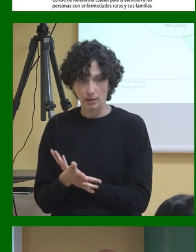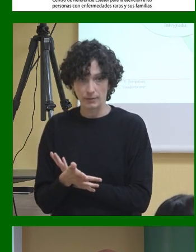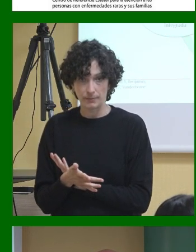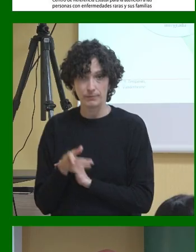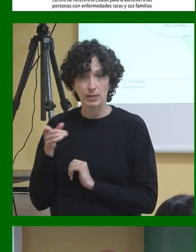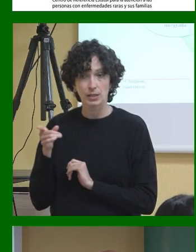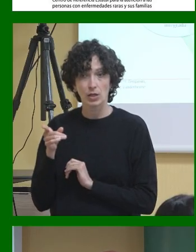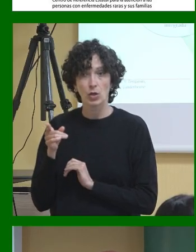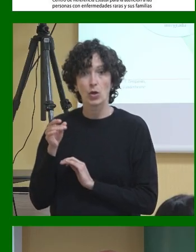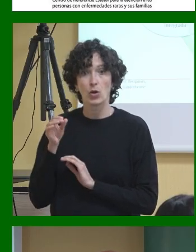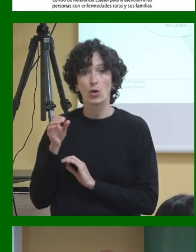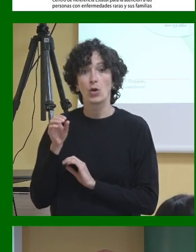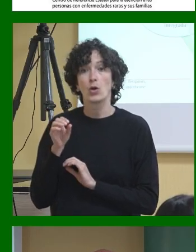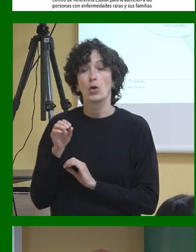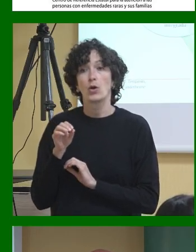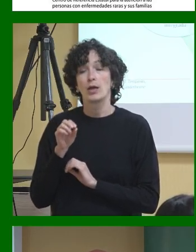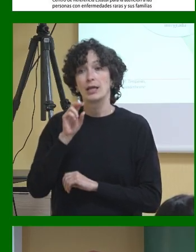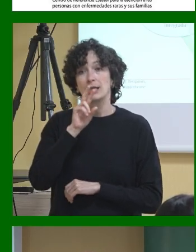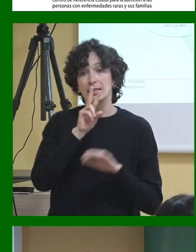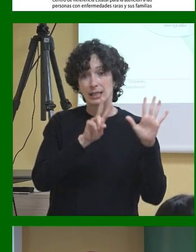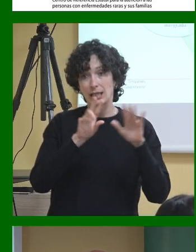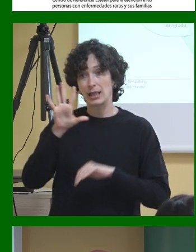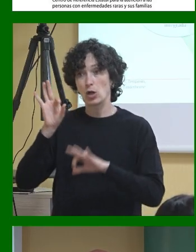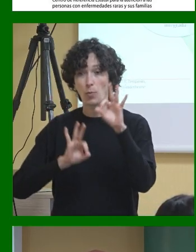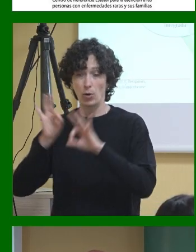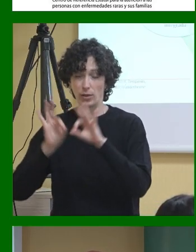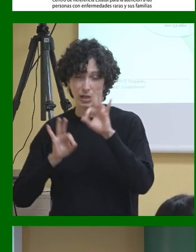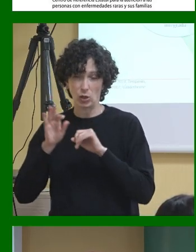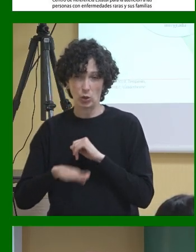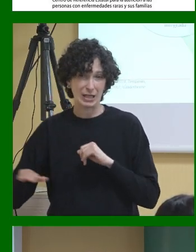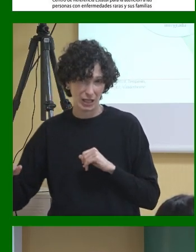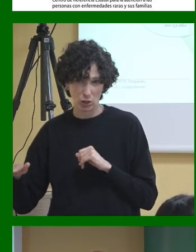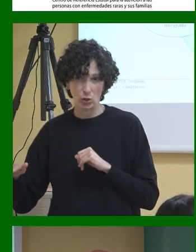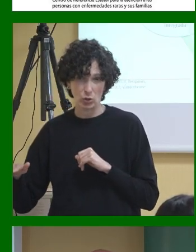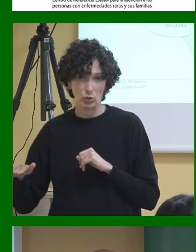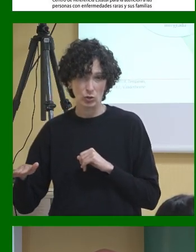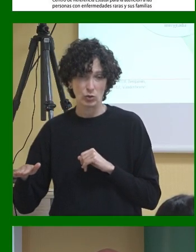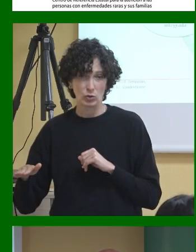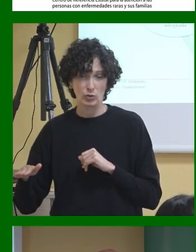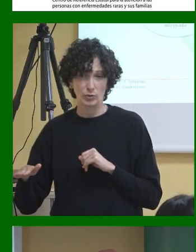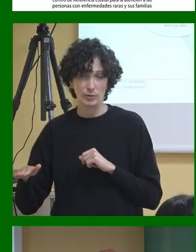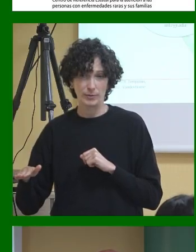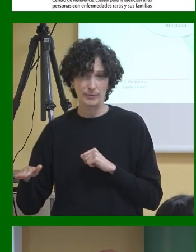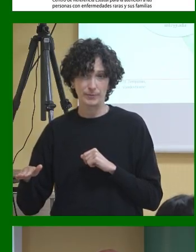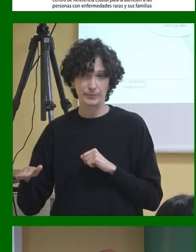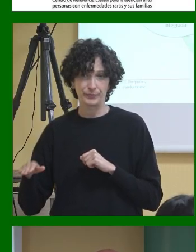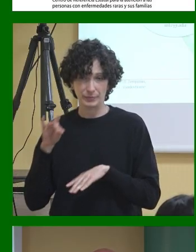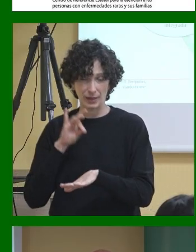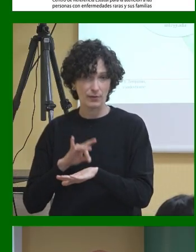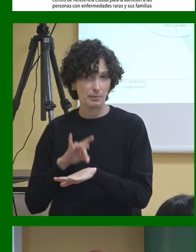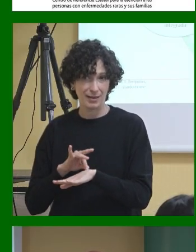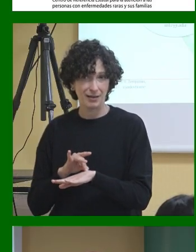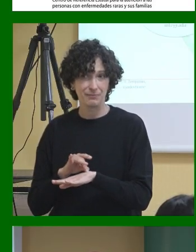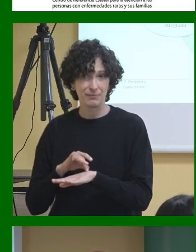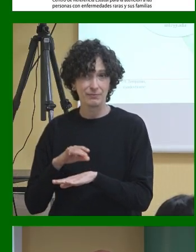es un porcentaje del 75% de niños, sobre todo que estamos hablando de niños que tienen una enfermedad, que son